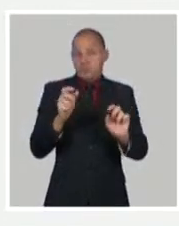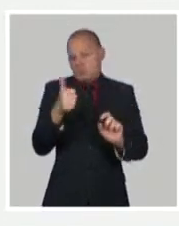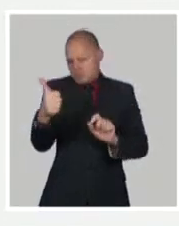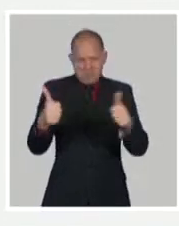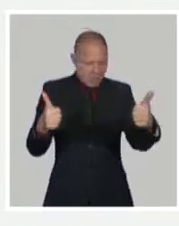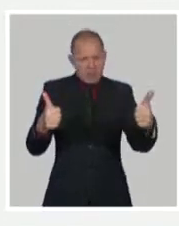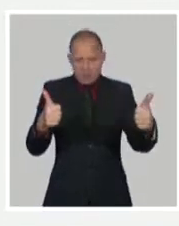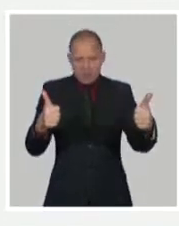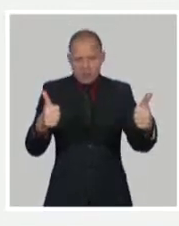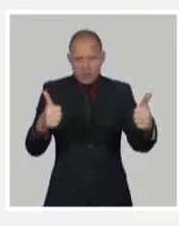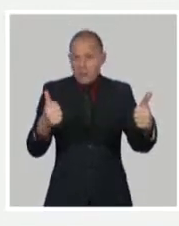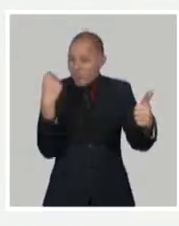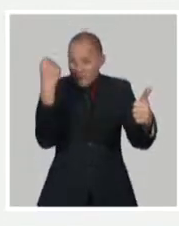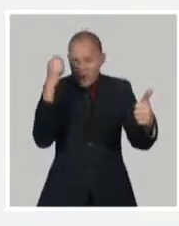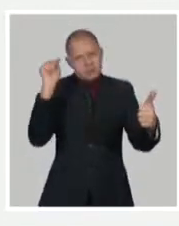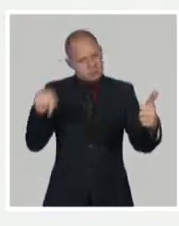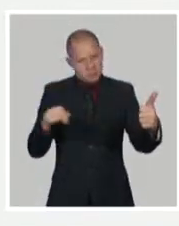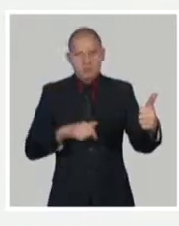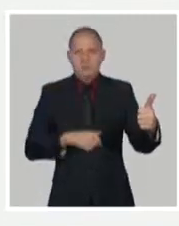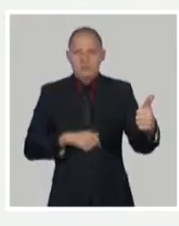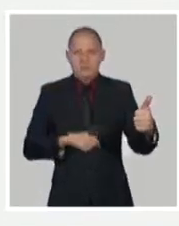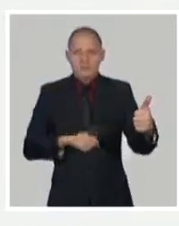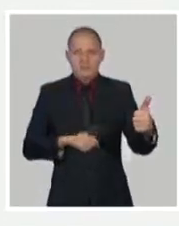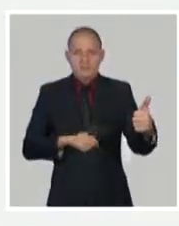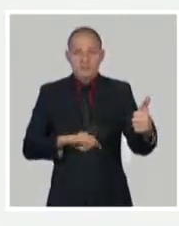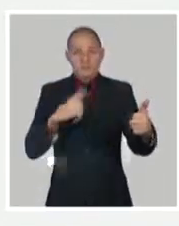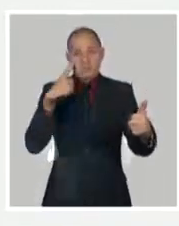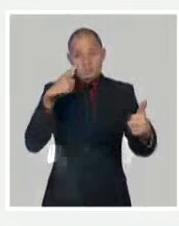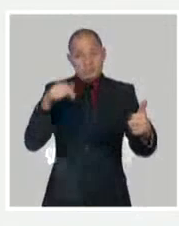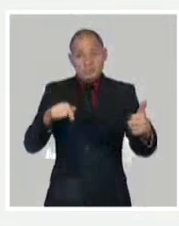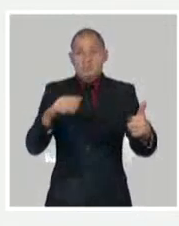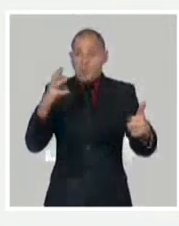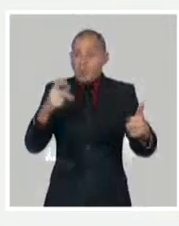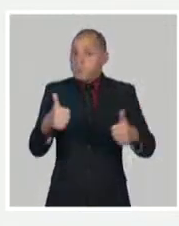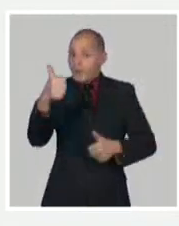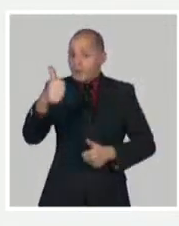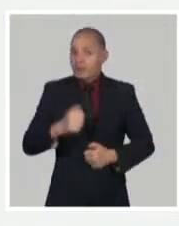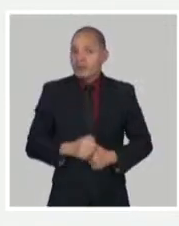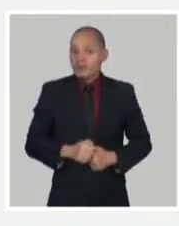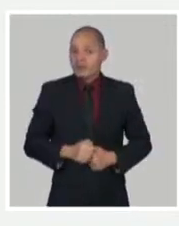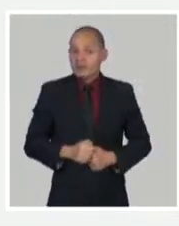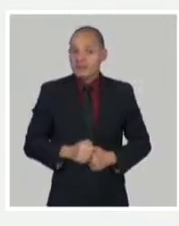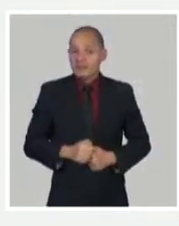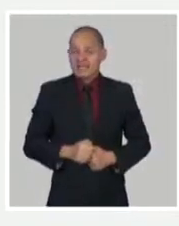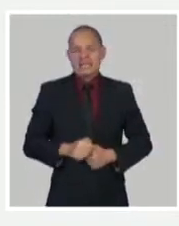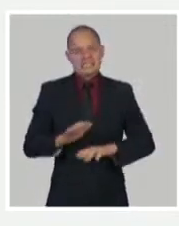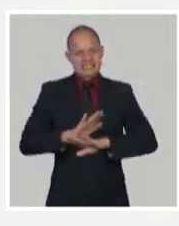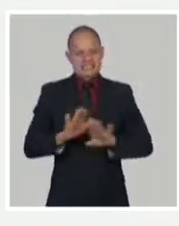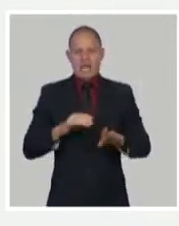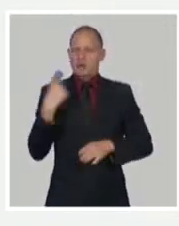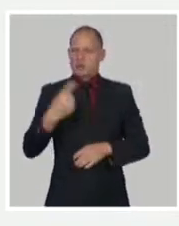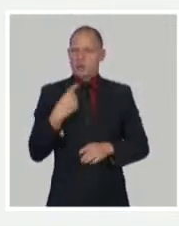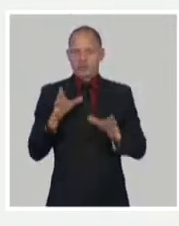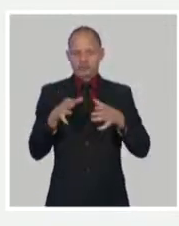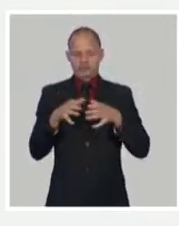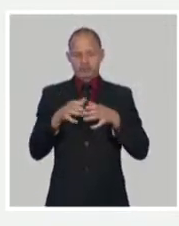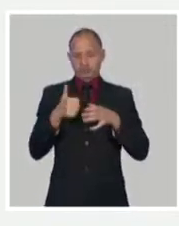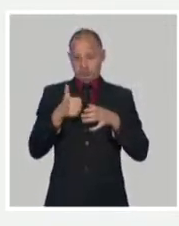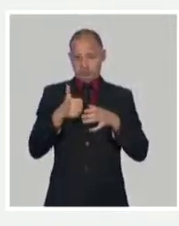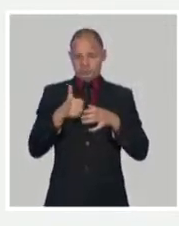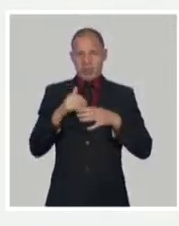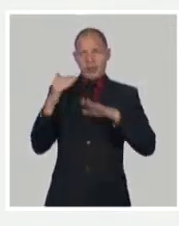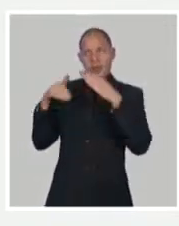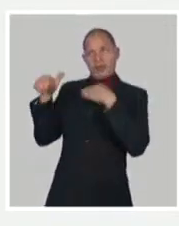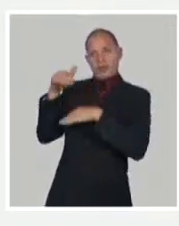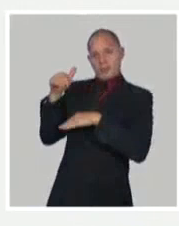decisión. Sí, entonces esto es un resultado muy importante, por lo tanto nosotros decidimos y tuvimos el permiso de la autoridad